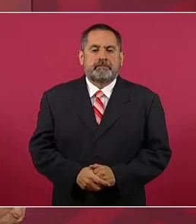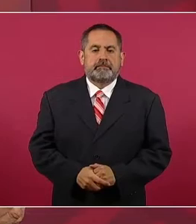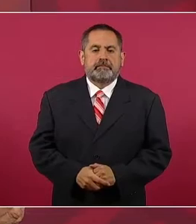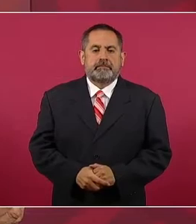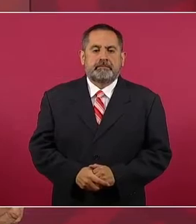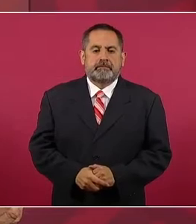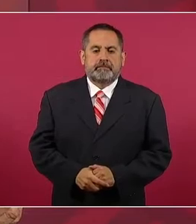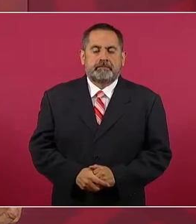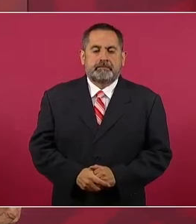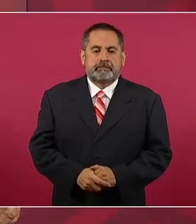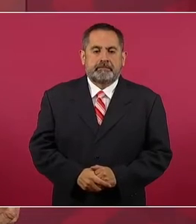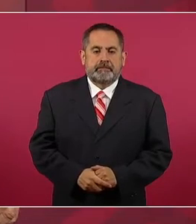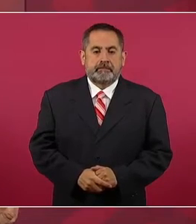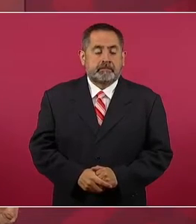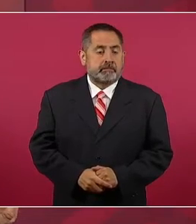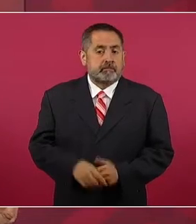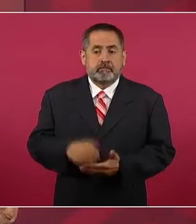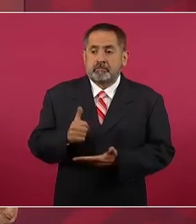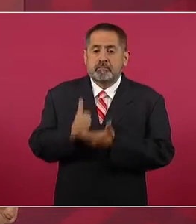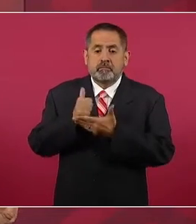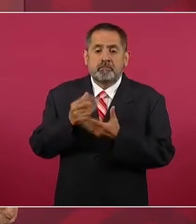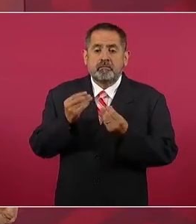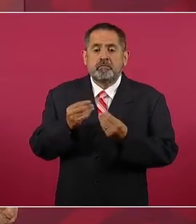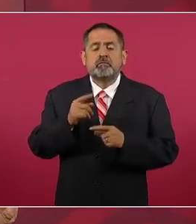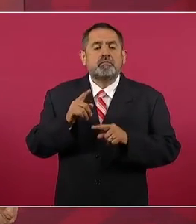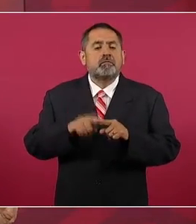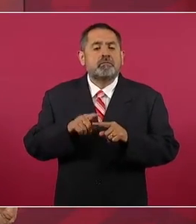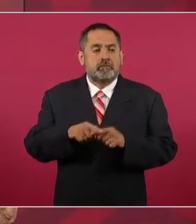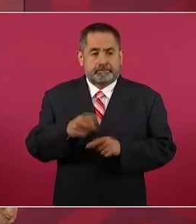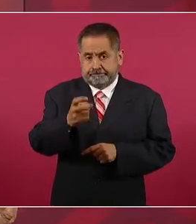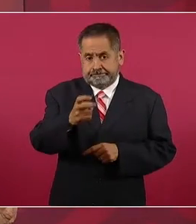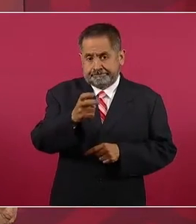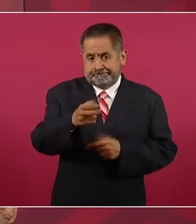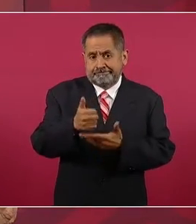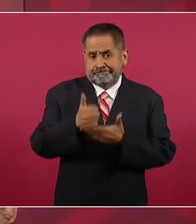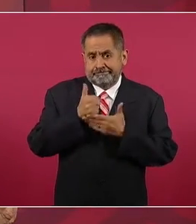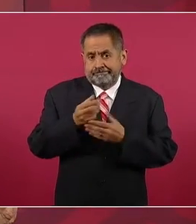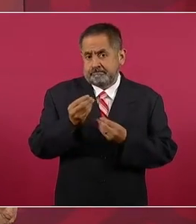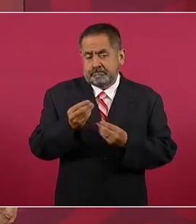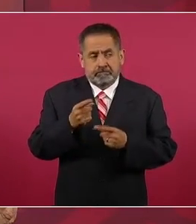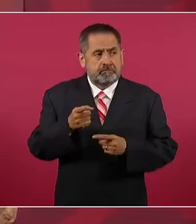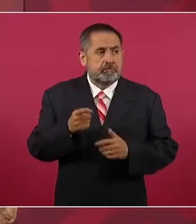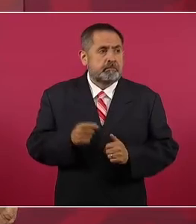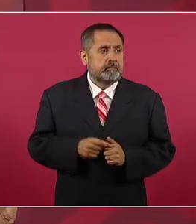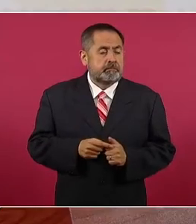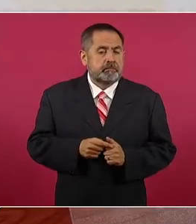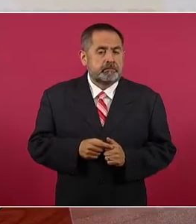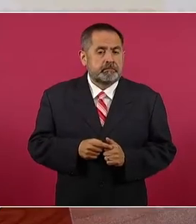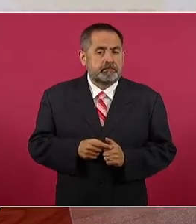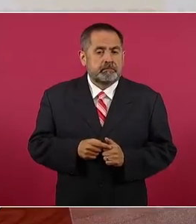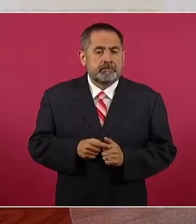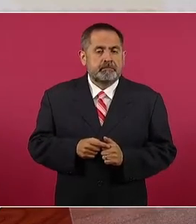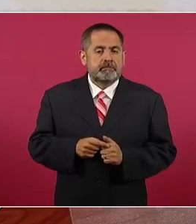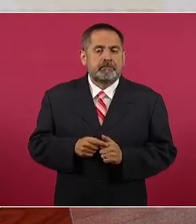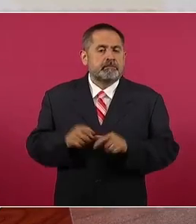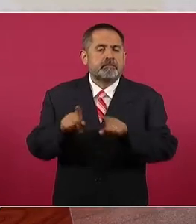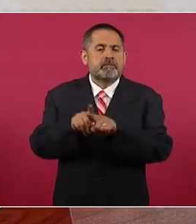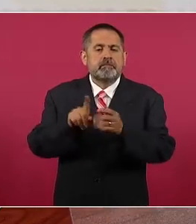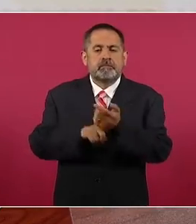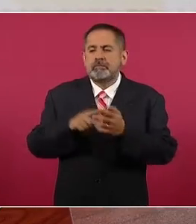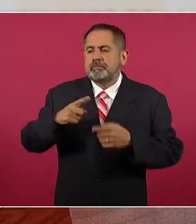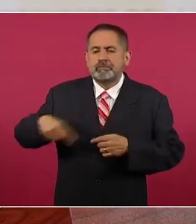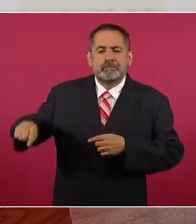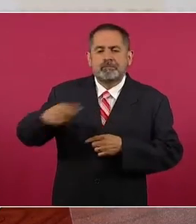Y nos ayudó mucho eso. Es como el caso de